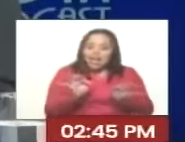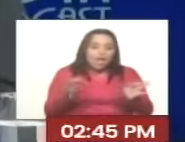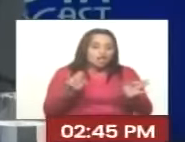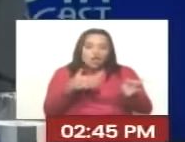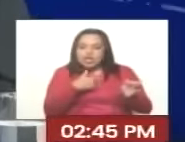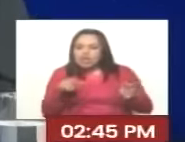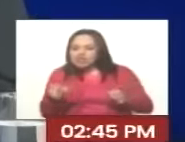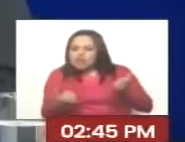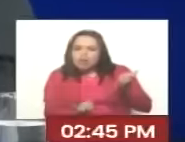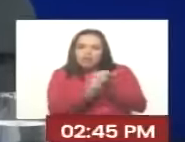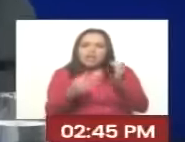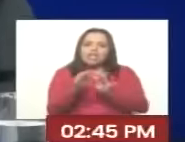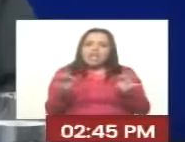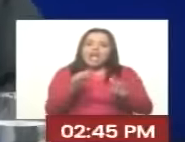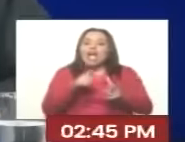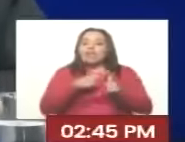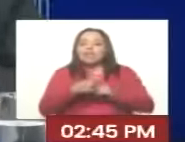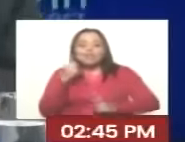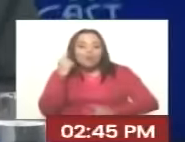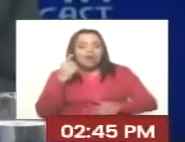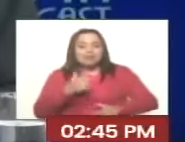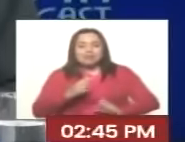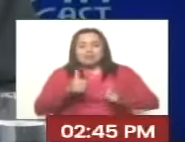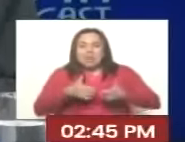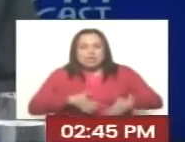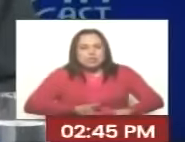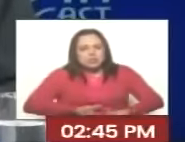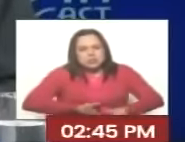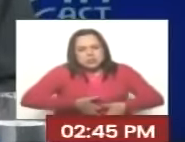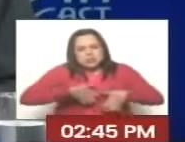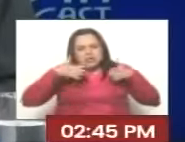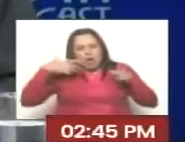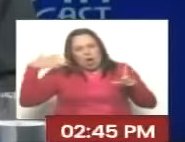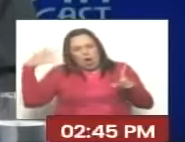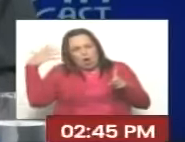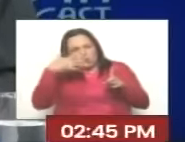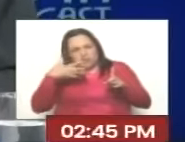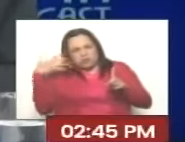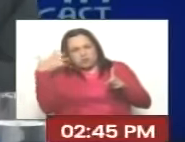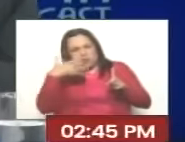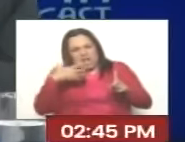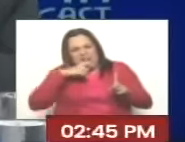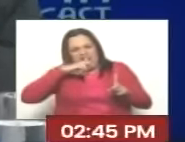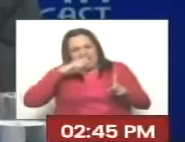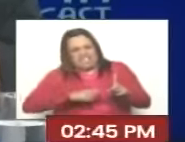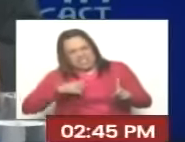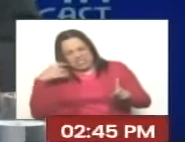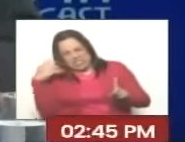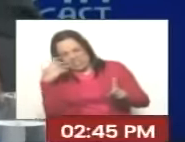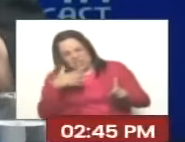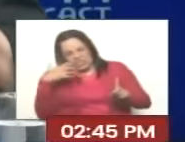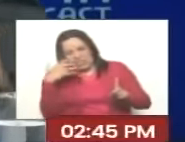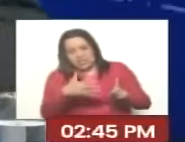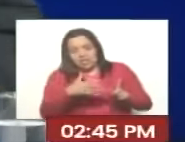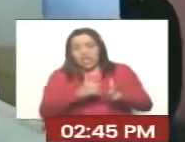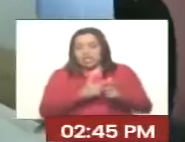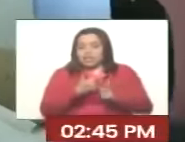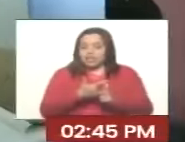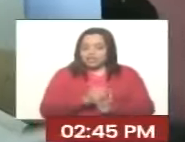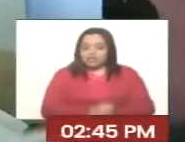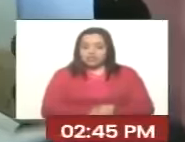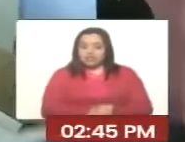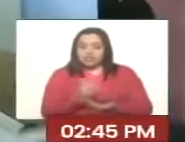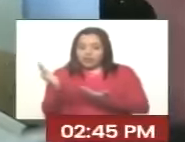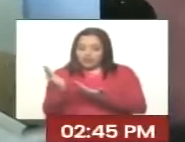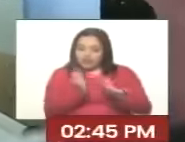conmigo. Bueno, eso, ella dice que le entró un odio contra él muy grande. Y fíjate, se regresan